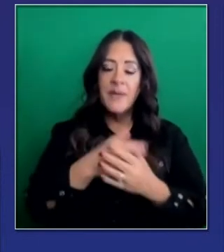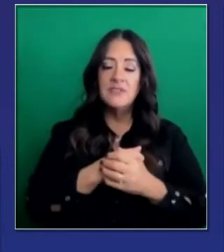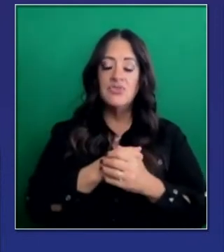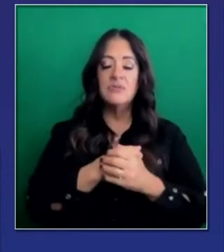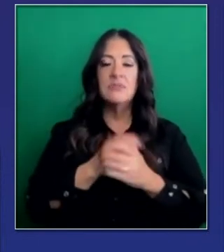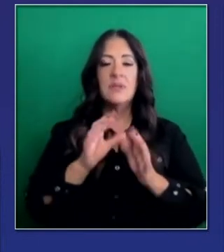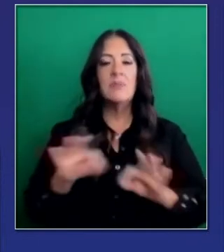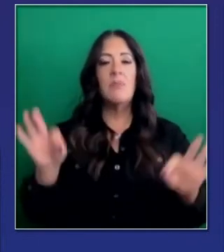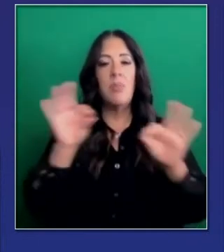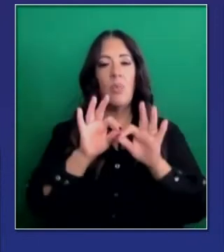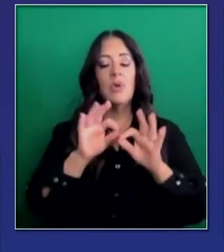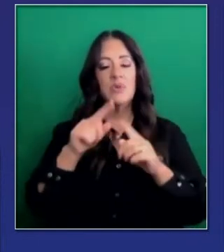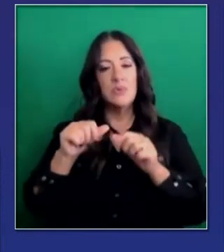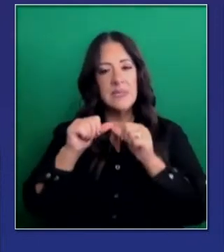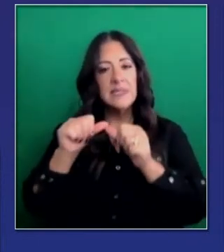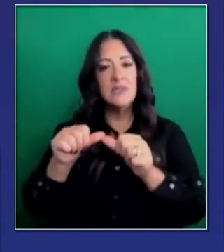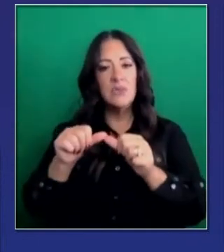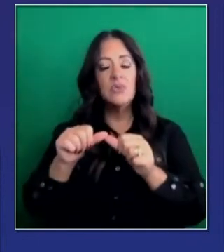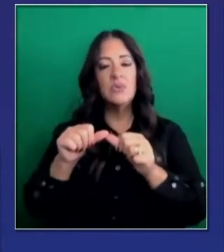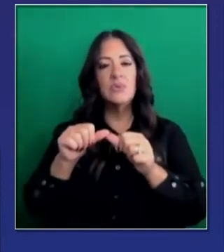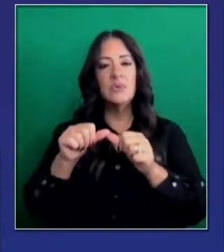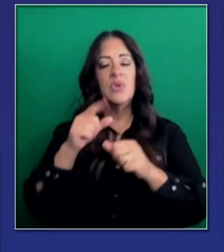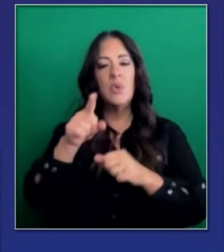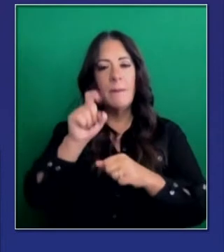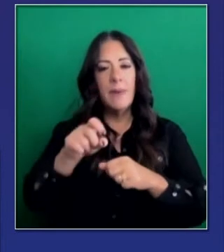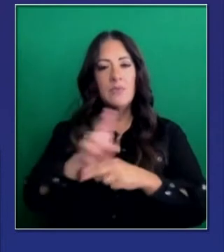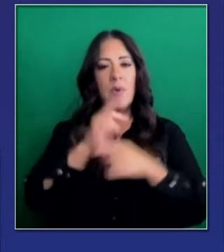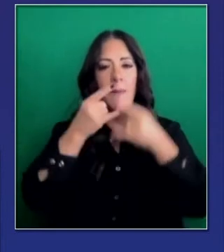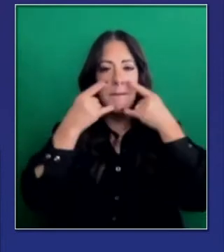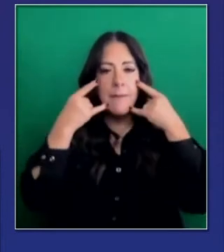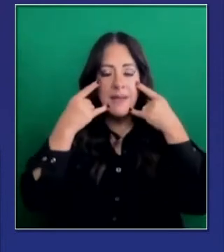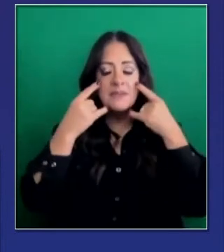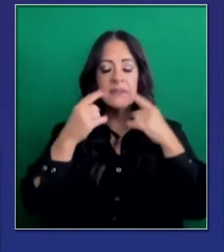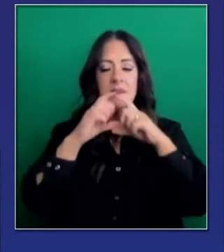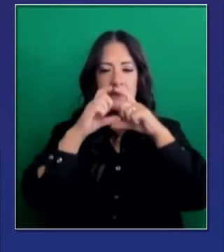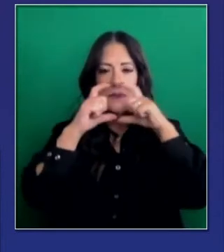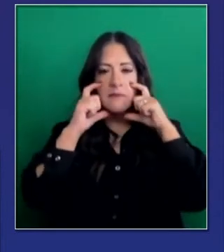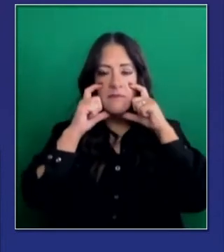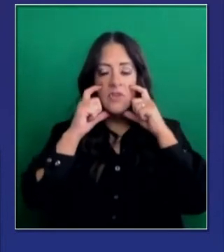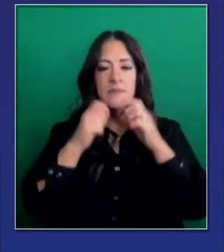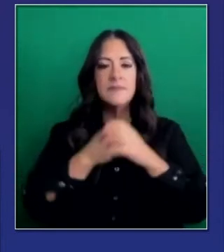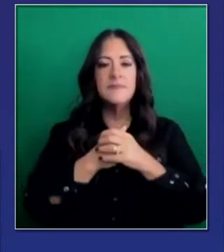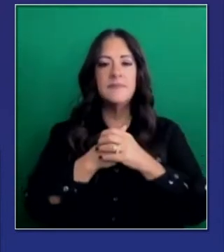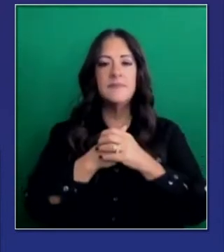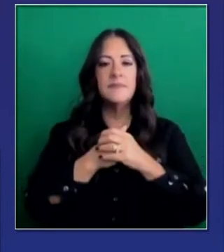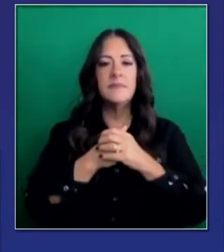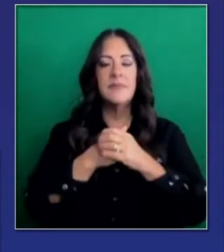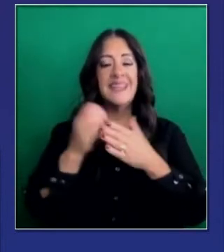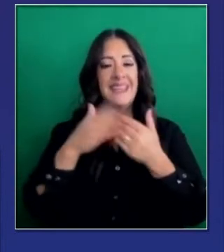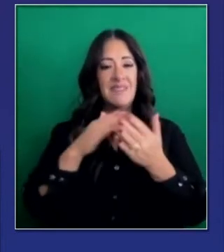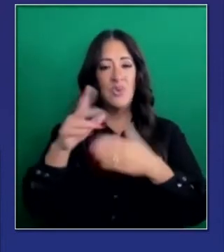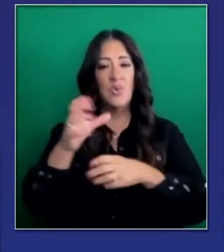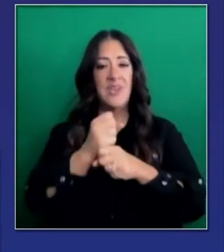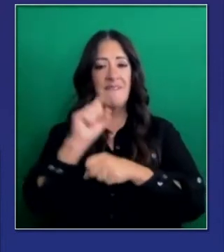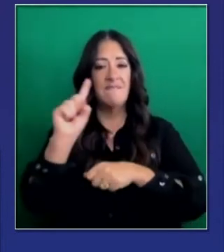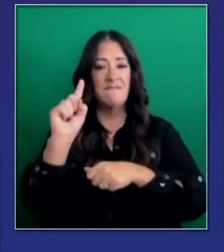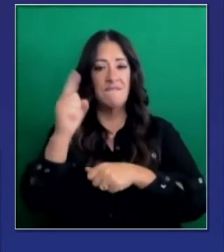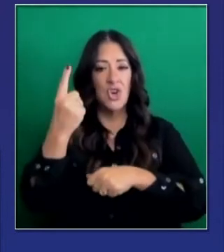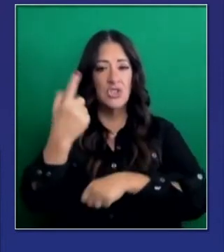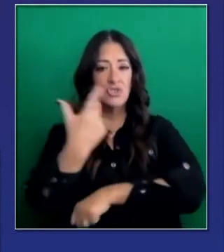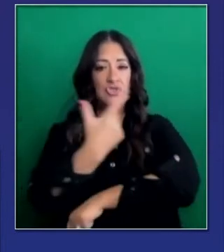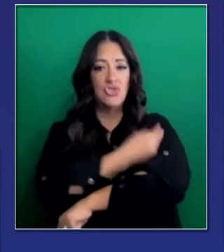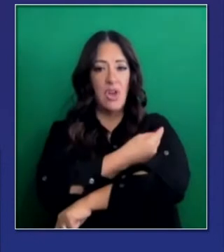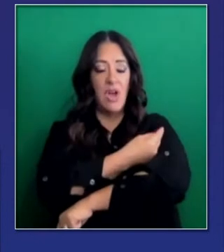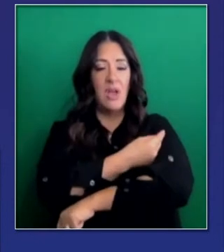cuanto a lo importante que es ponerse la máscara de cubrirse la cara incluso después de haber obtenido la primera dosis la primera inyección